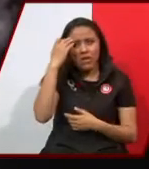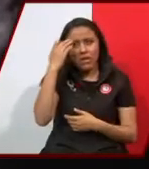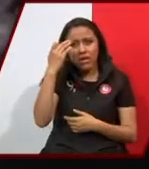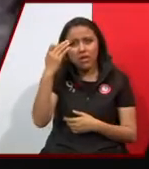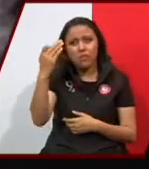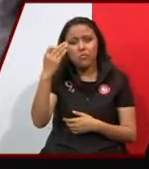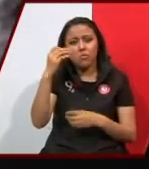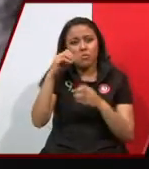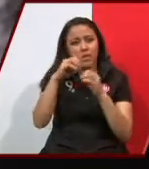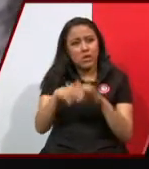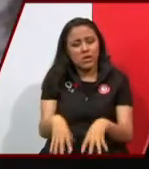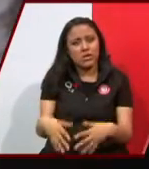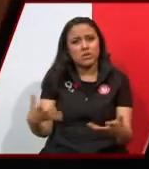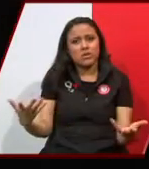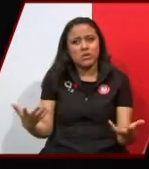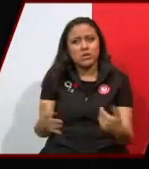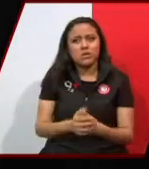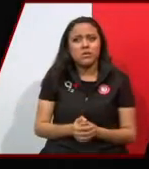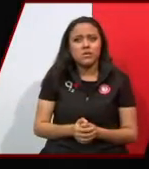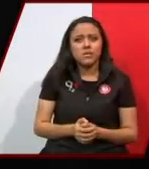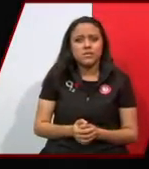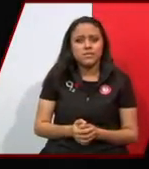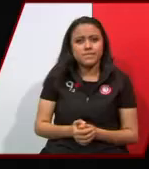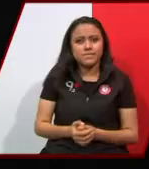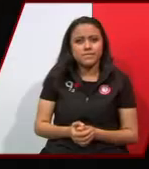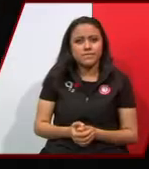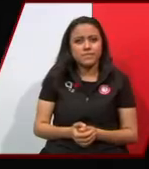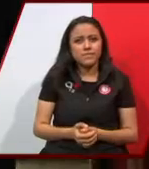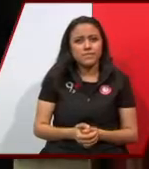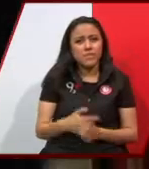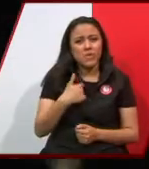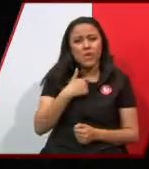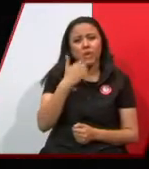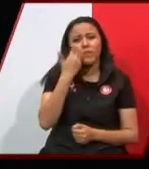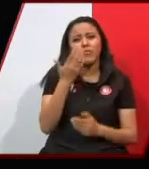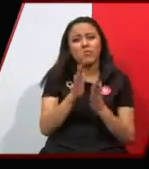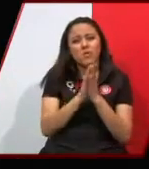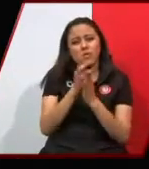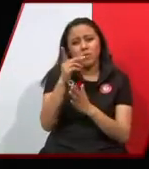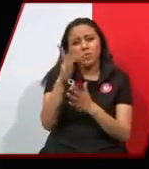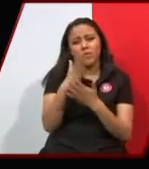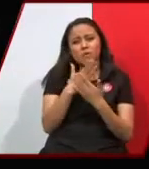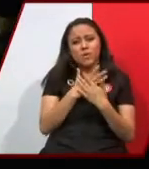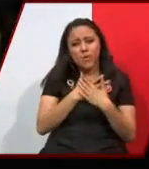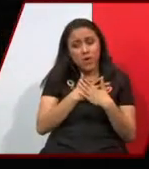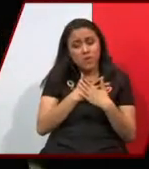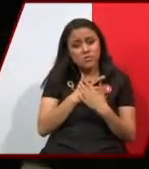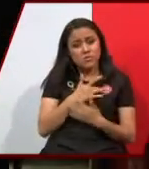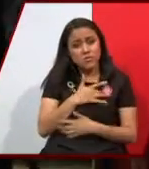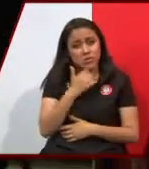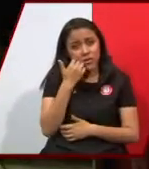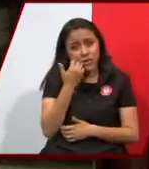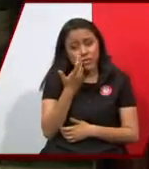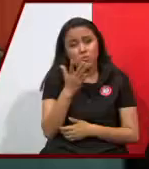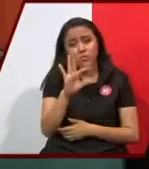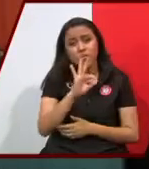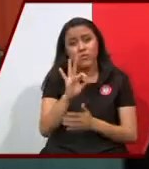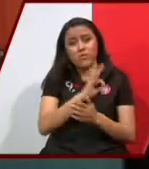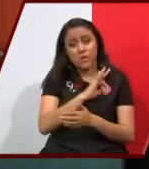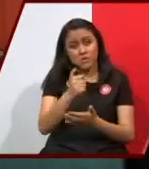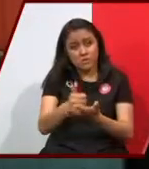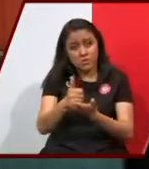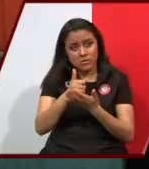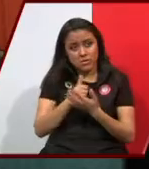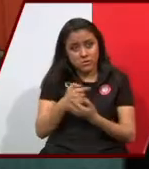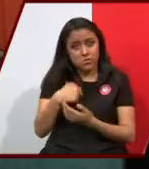tiempo, entonces yo sí quisiera pedir de corazón que es que nos ayudaran. Si